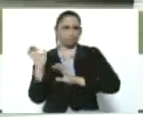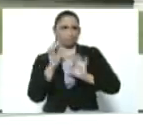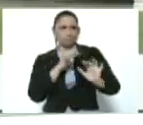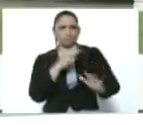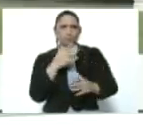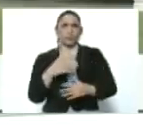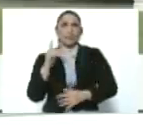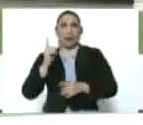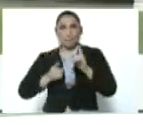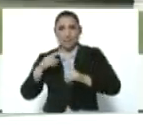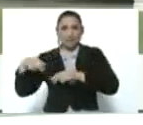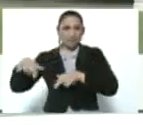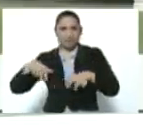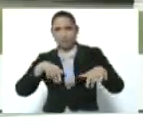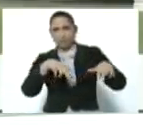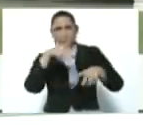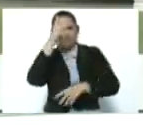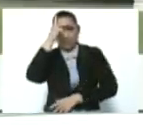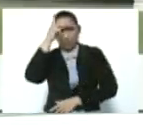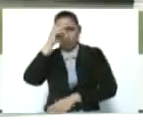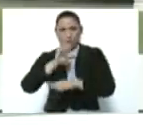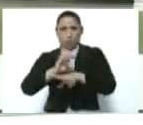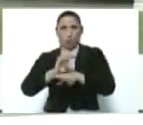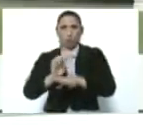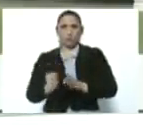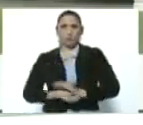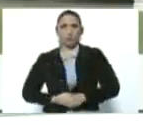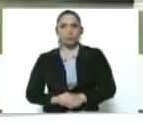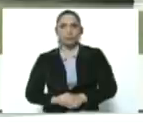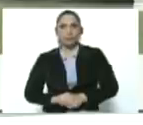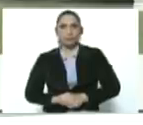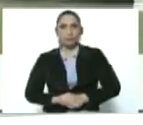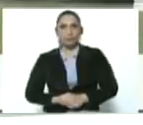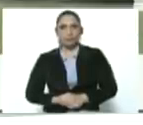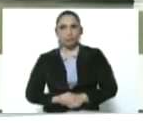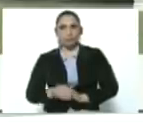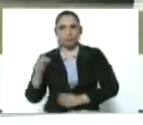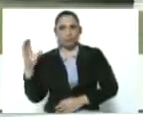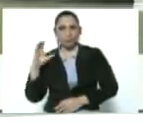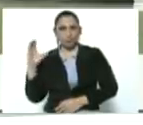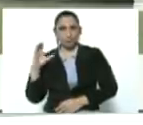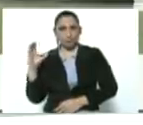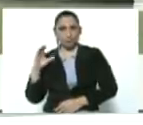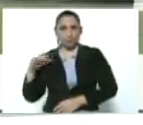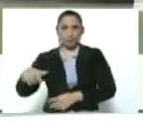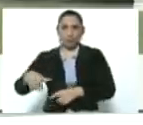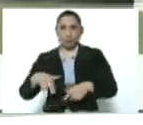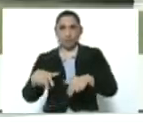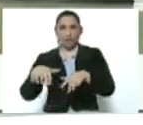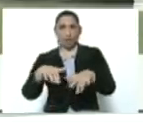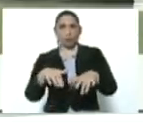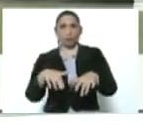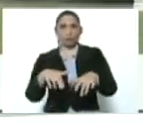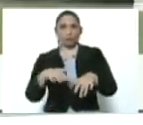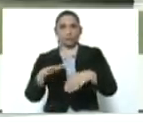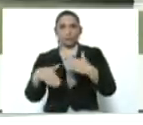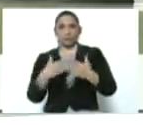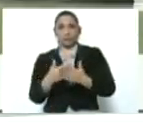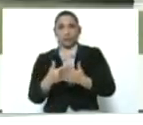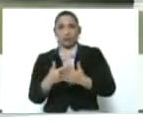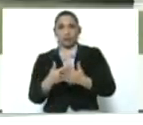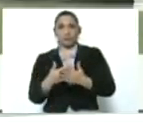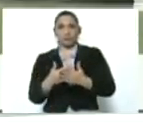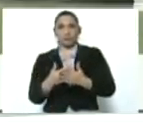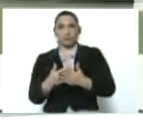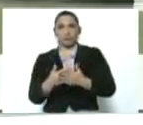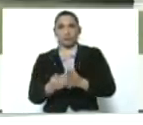pie se han venido de perú de ecuador de colombia encaminado a pie desde bogotá hasta san antonio del